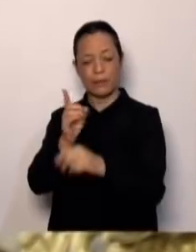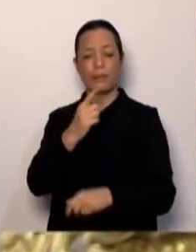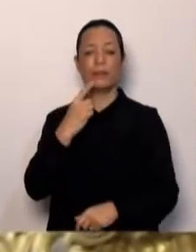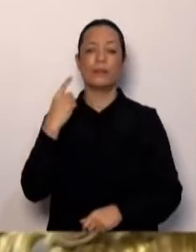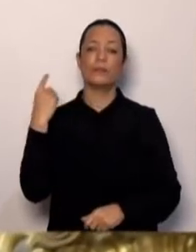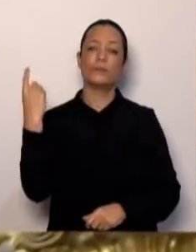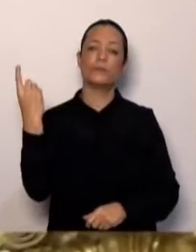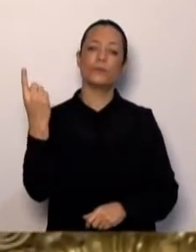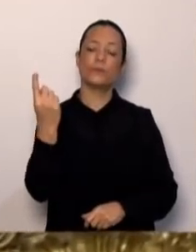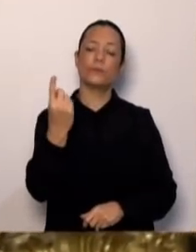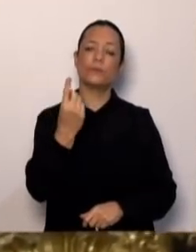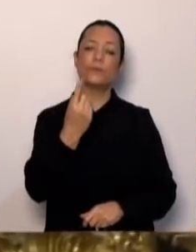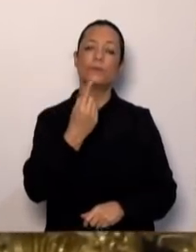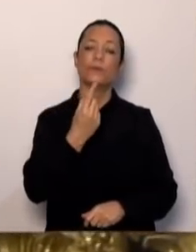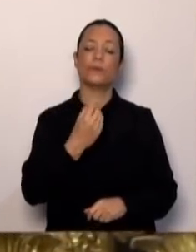piedad de